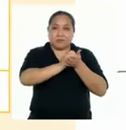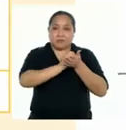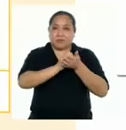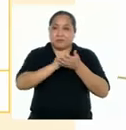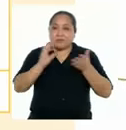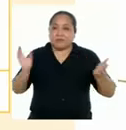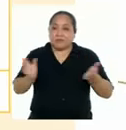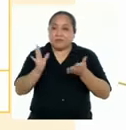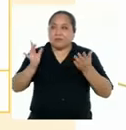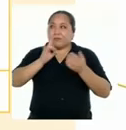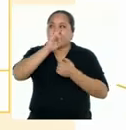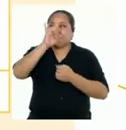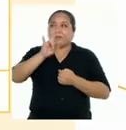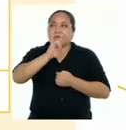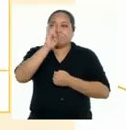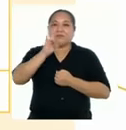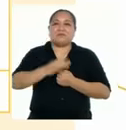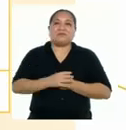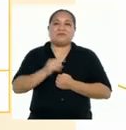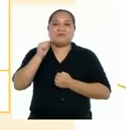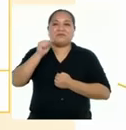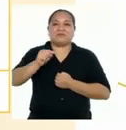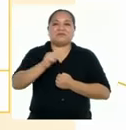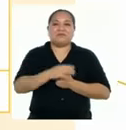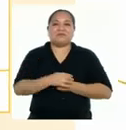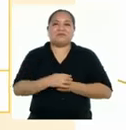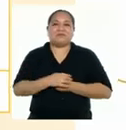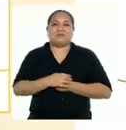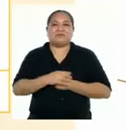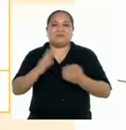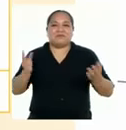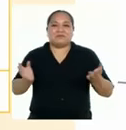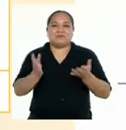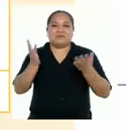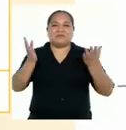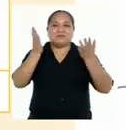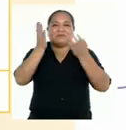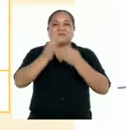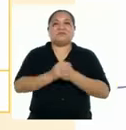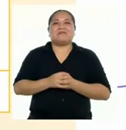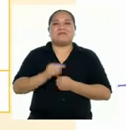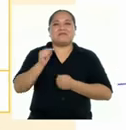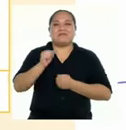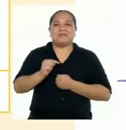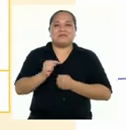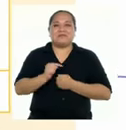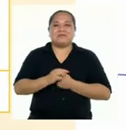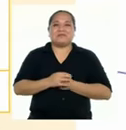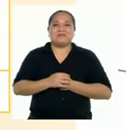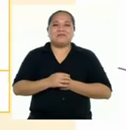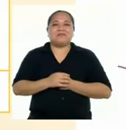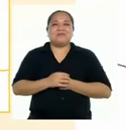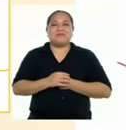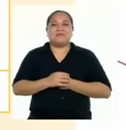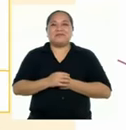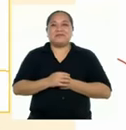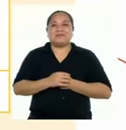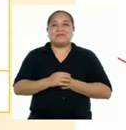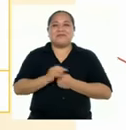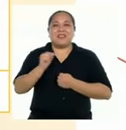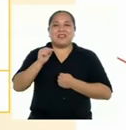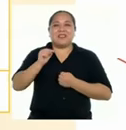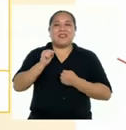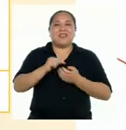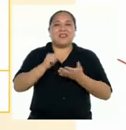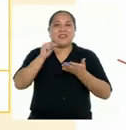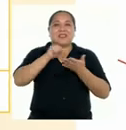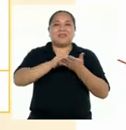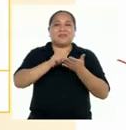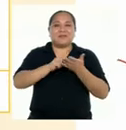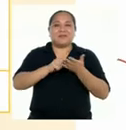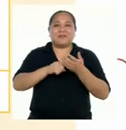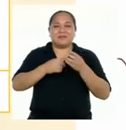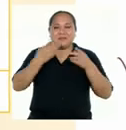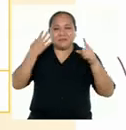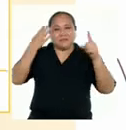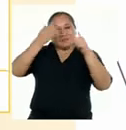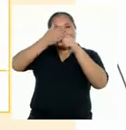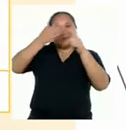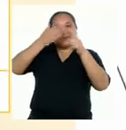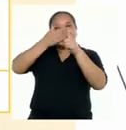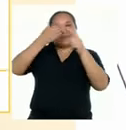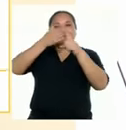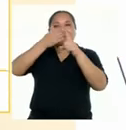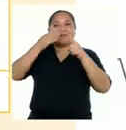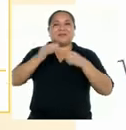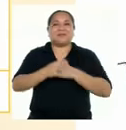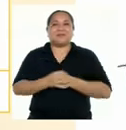de fuentes de energía limpia, que contribuyan con la ciudadanía, el bien común y el ambiente. Creo haber cumplido con el propósito, ya que al final